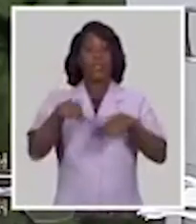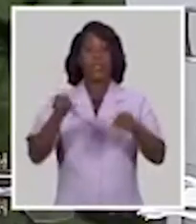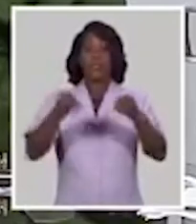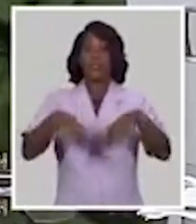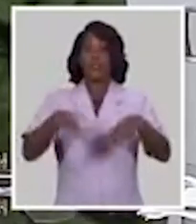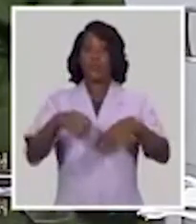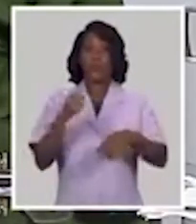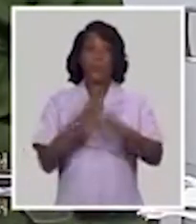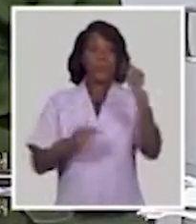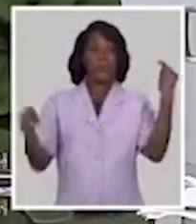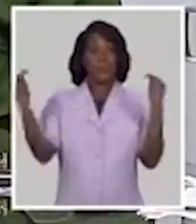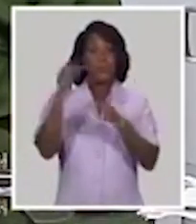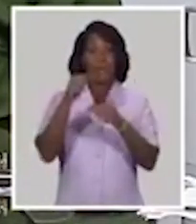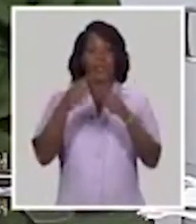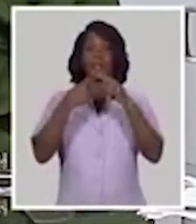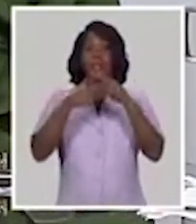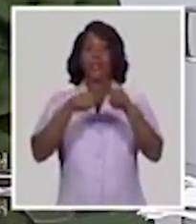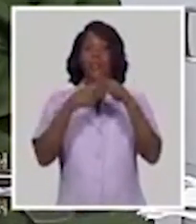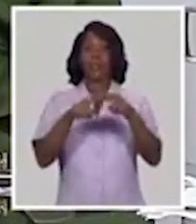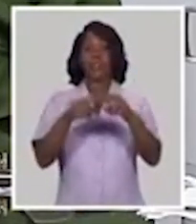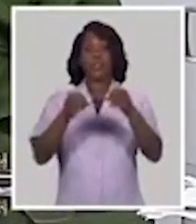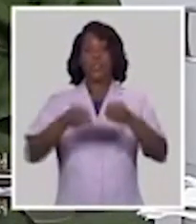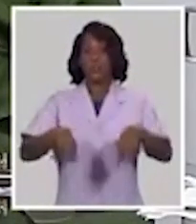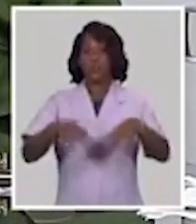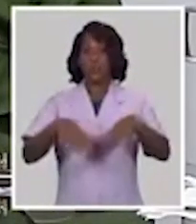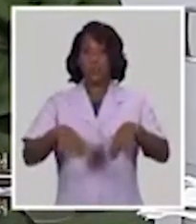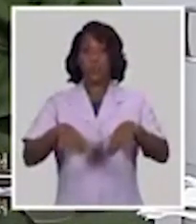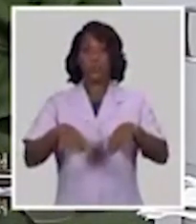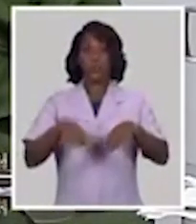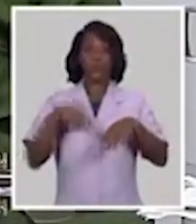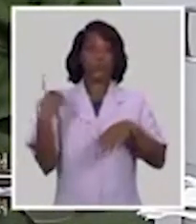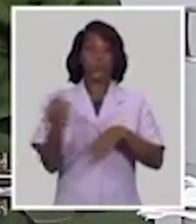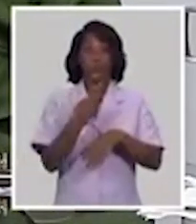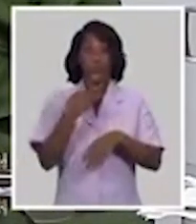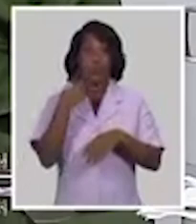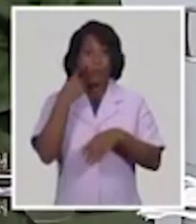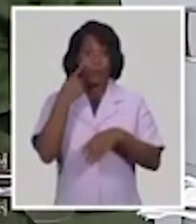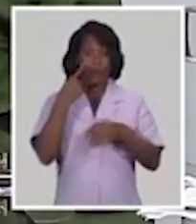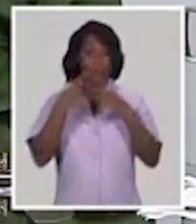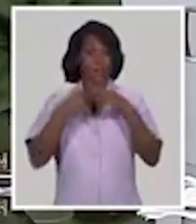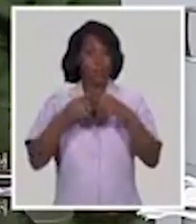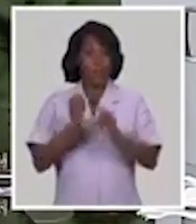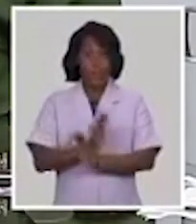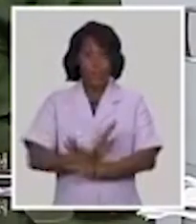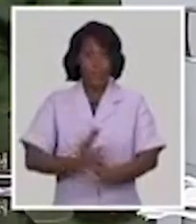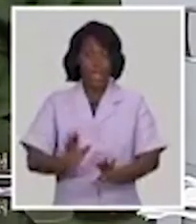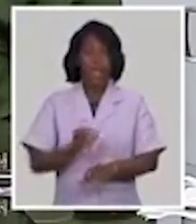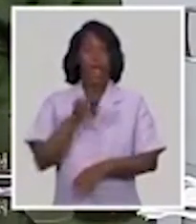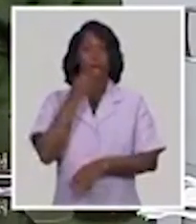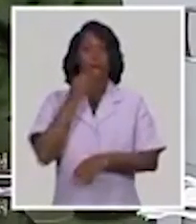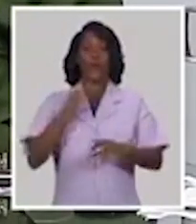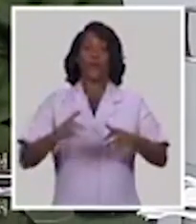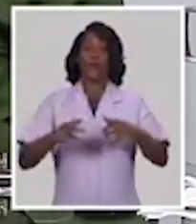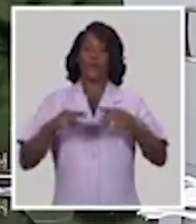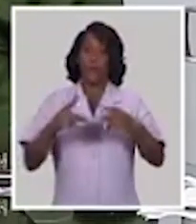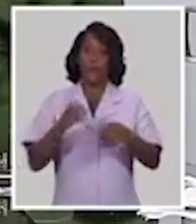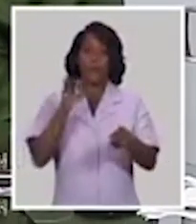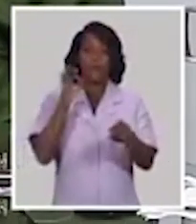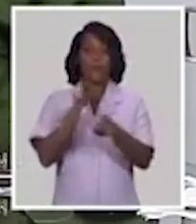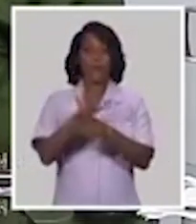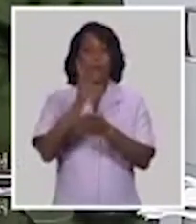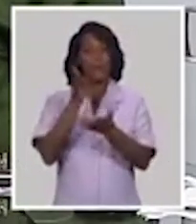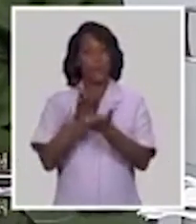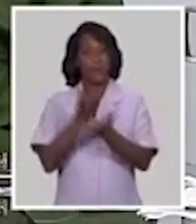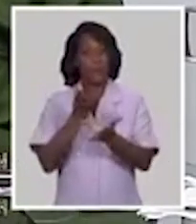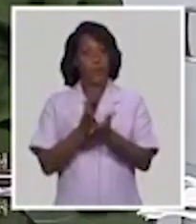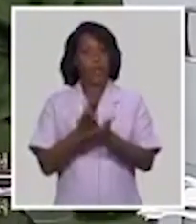resolvemos esto, podremos nosotros comenzar el curso escolar en La Habana, y que existirá un cambio restrictivo